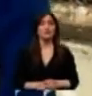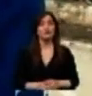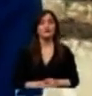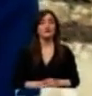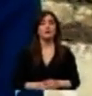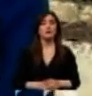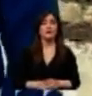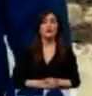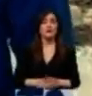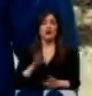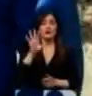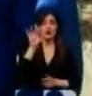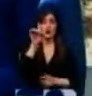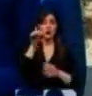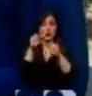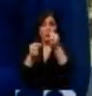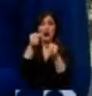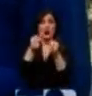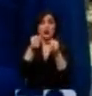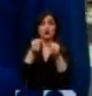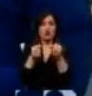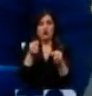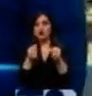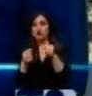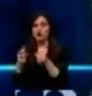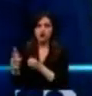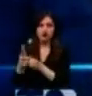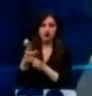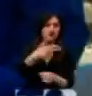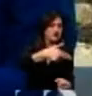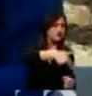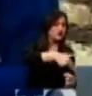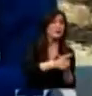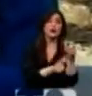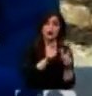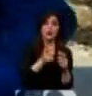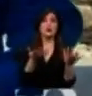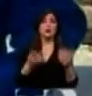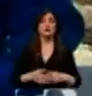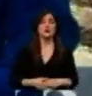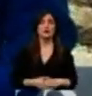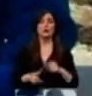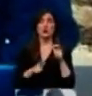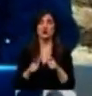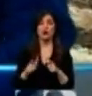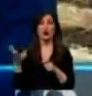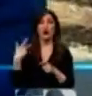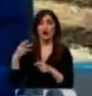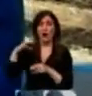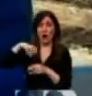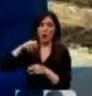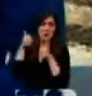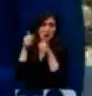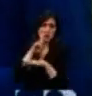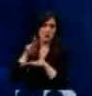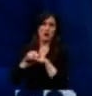canal. 51 tanqueros se encuentran abasteciendo a la gente. Pedimos a la gente de que no está siendo afectada que